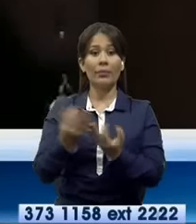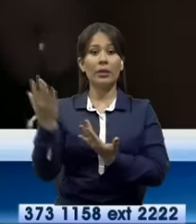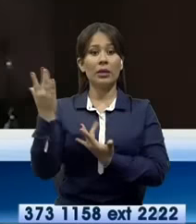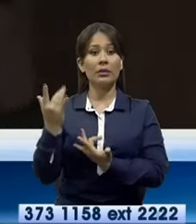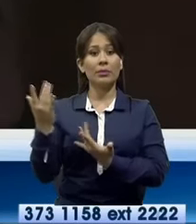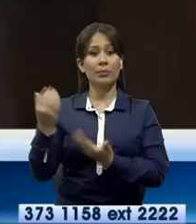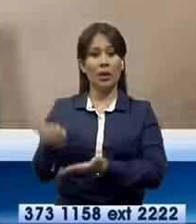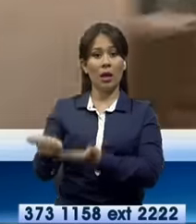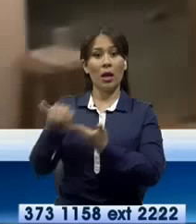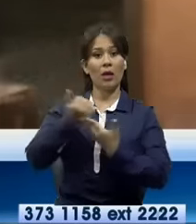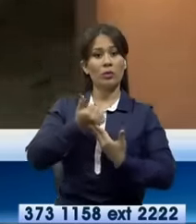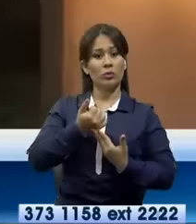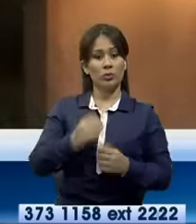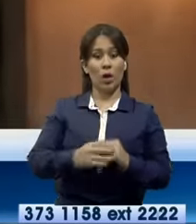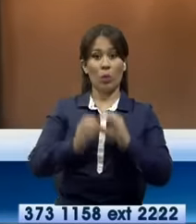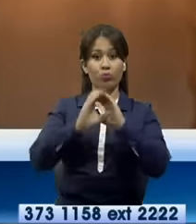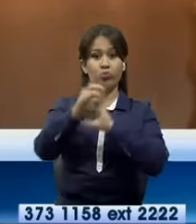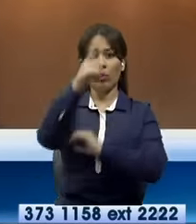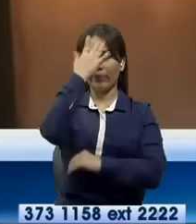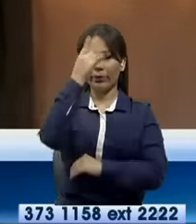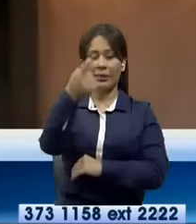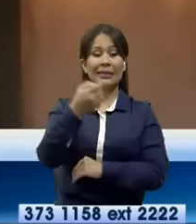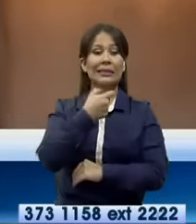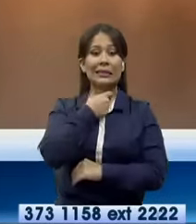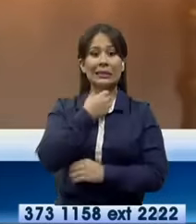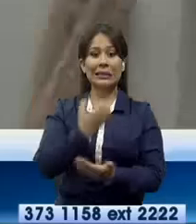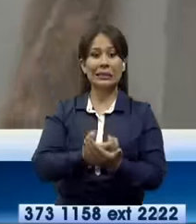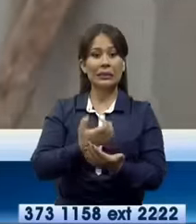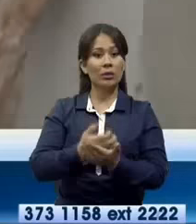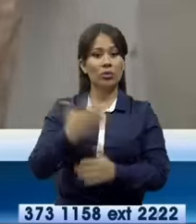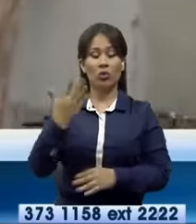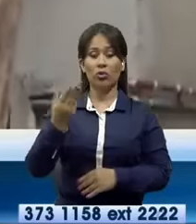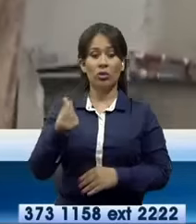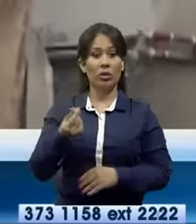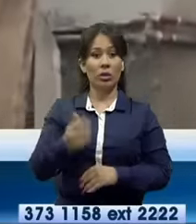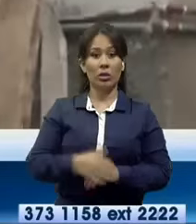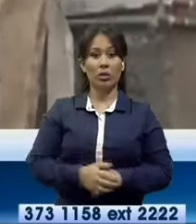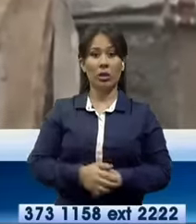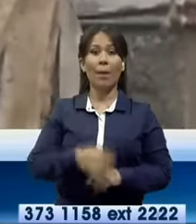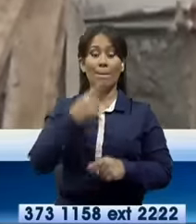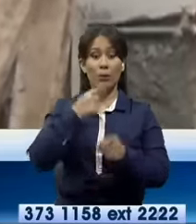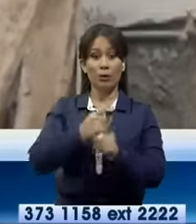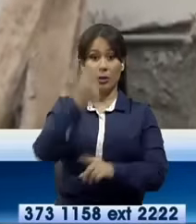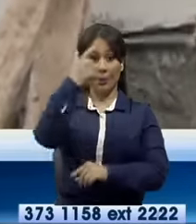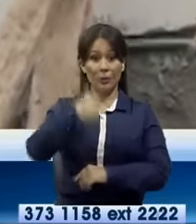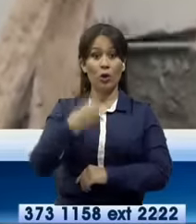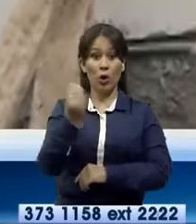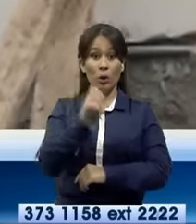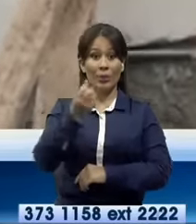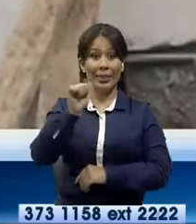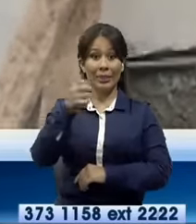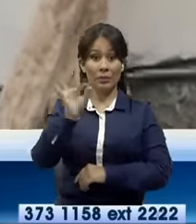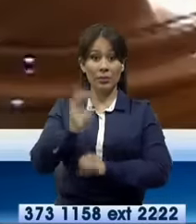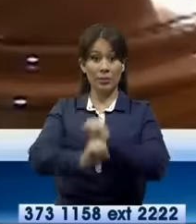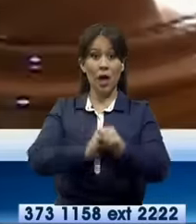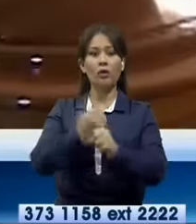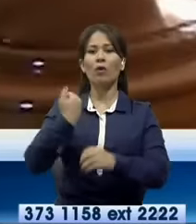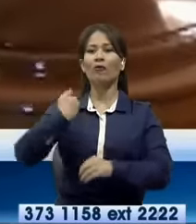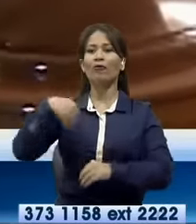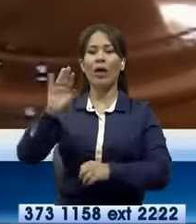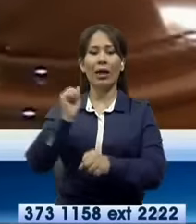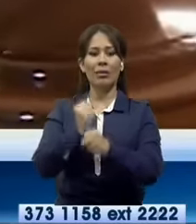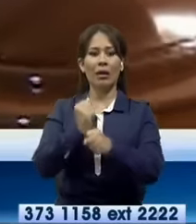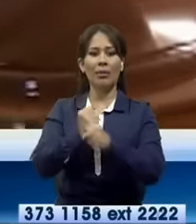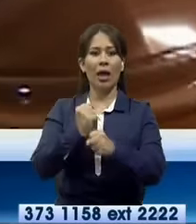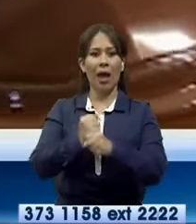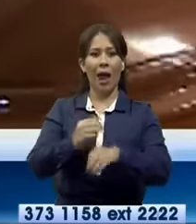de la cooperativa. Son de escasos recursos económicos. Es por eso que el desafortunado joven se fue a trabajar tras días